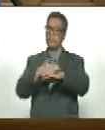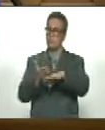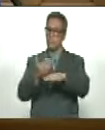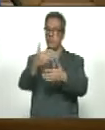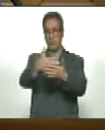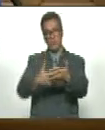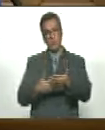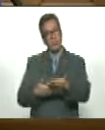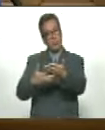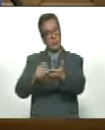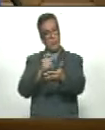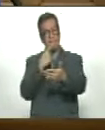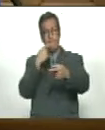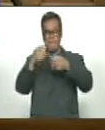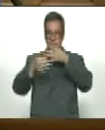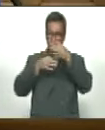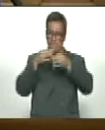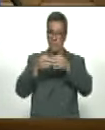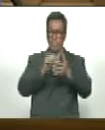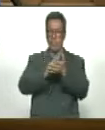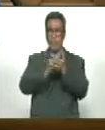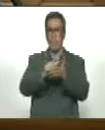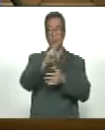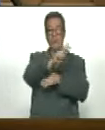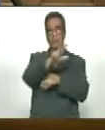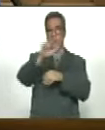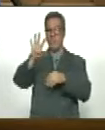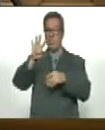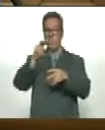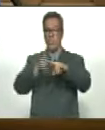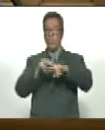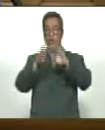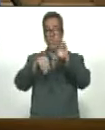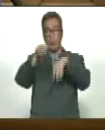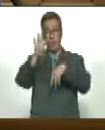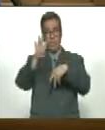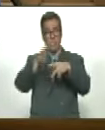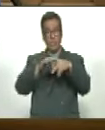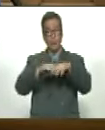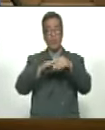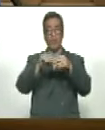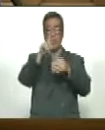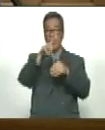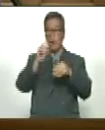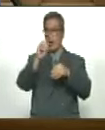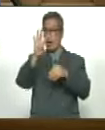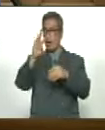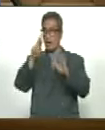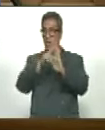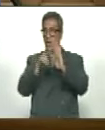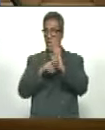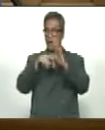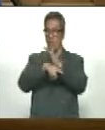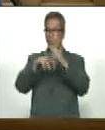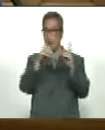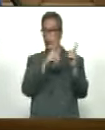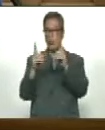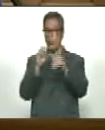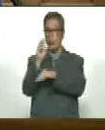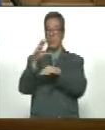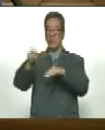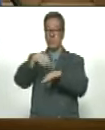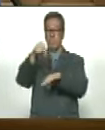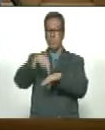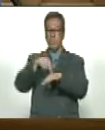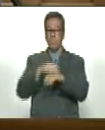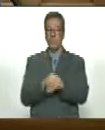de conformidad con lo establecido en los artículos 39, numeral 4 y 104 del Reglamento Interior y de Debates